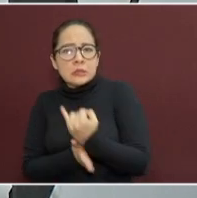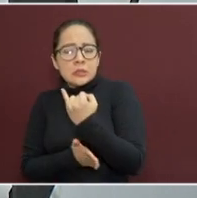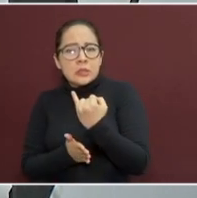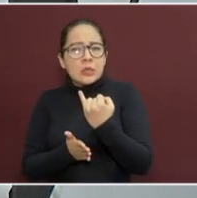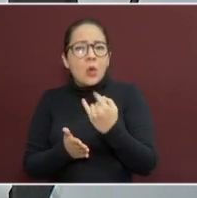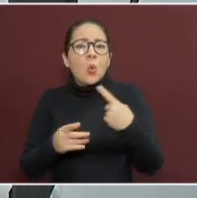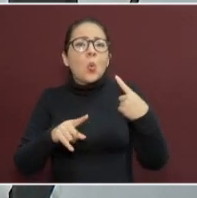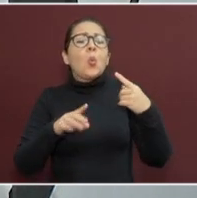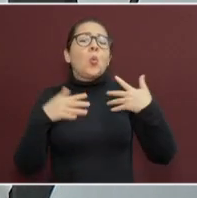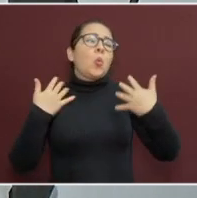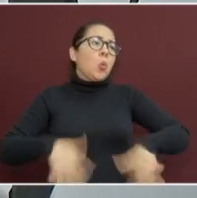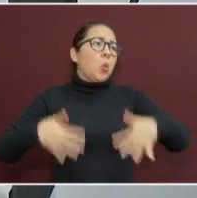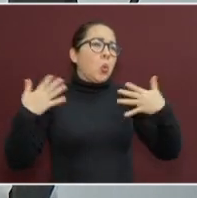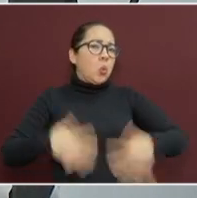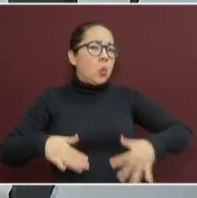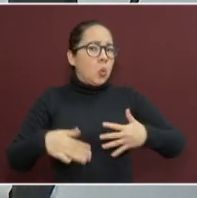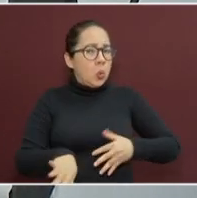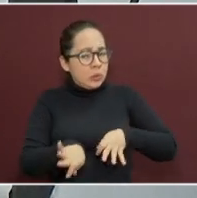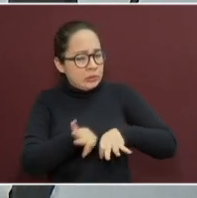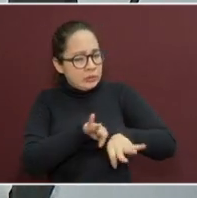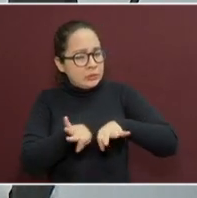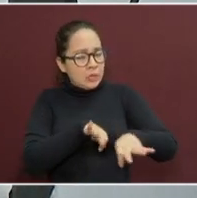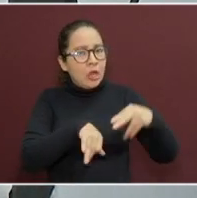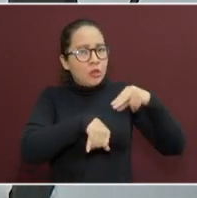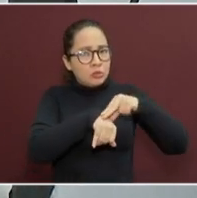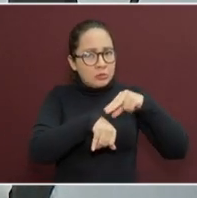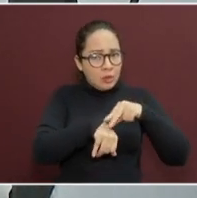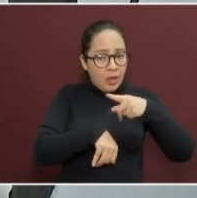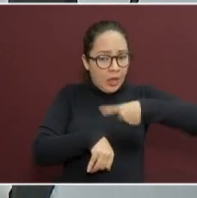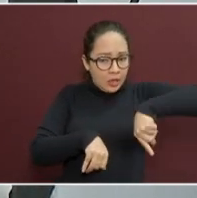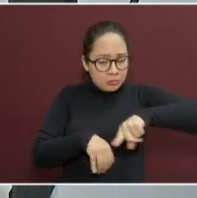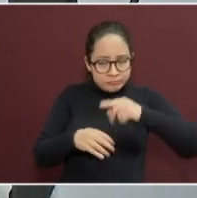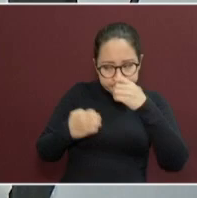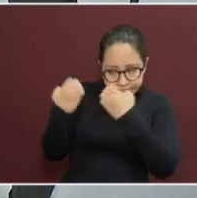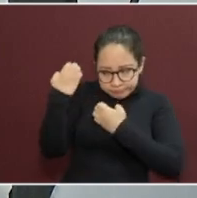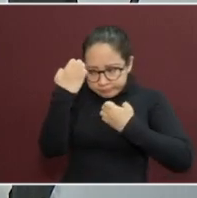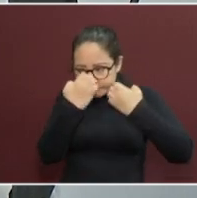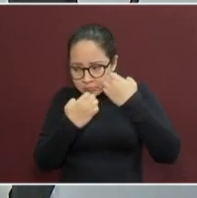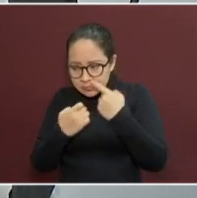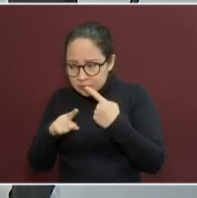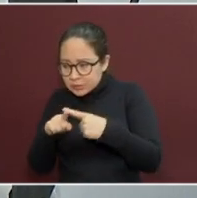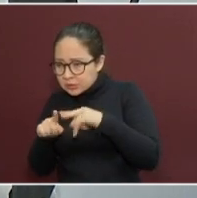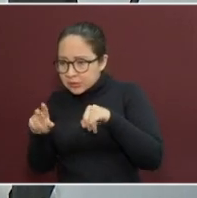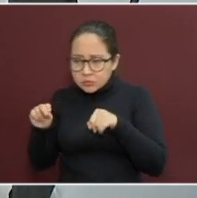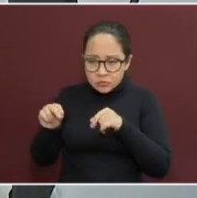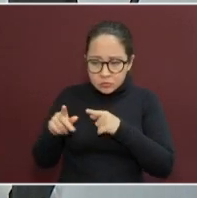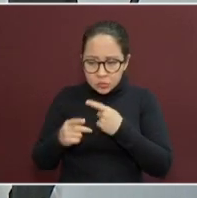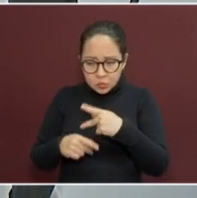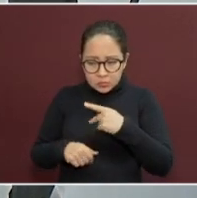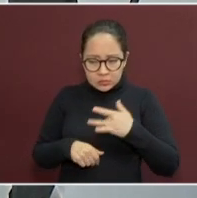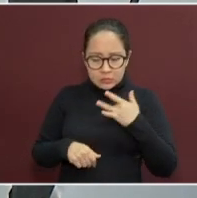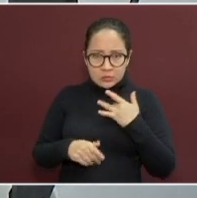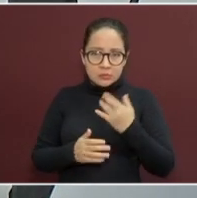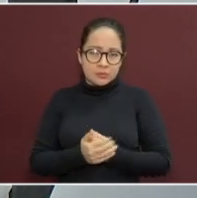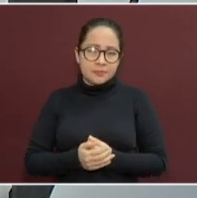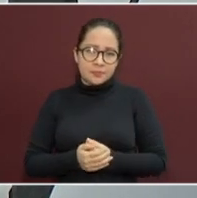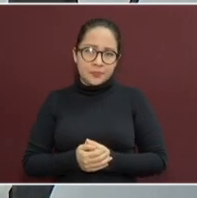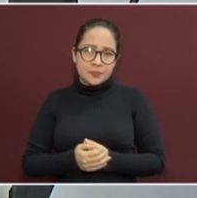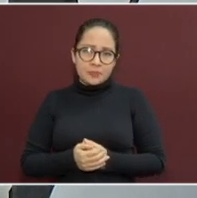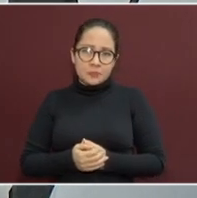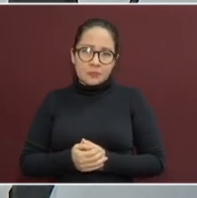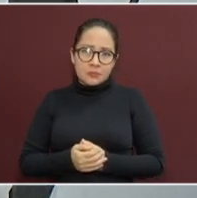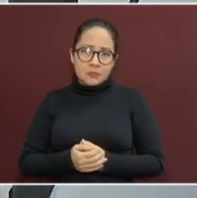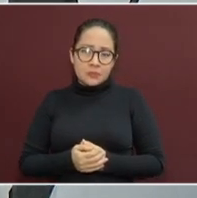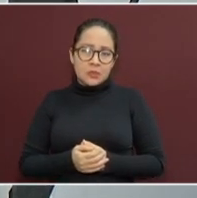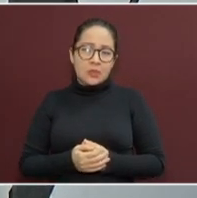trabajo de vigilancia médica que hace el personal del sector salud por eso les digo que